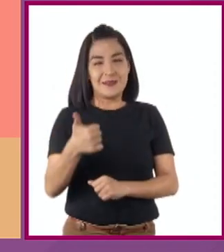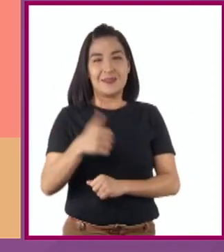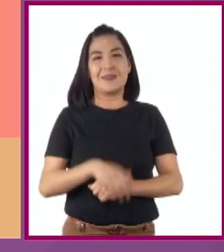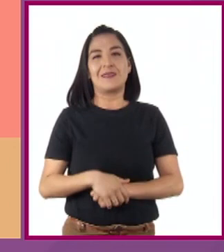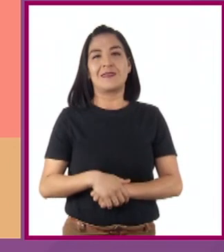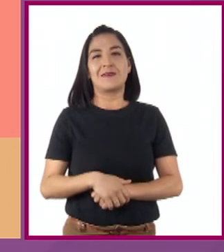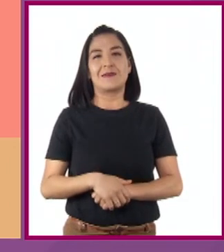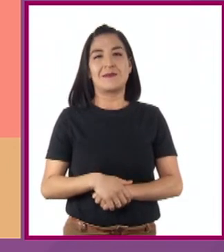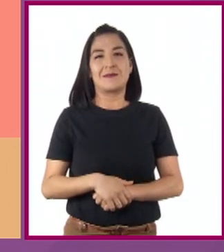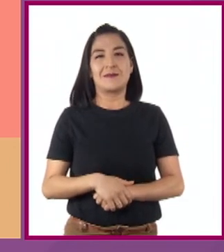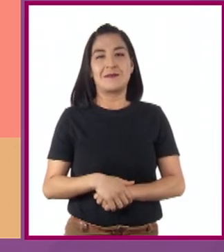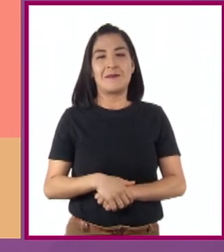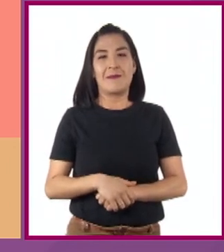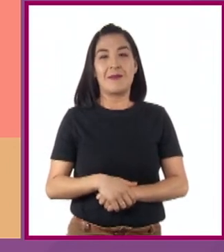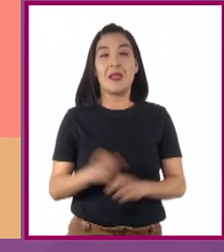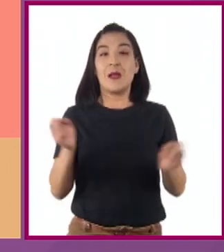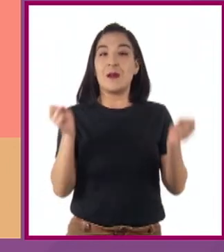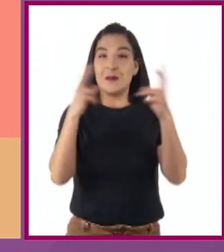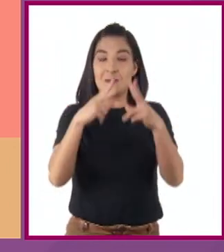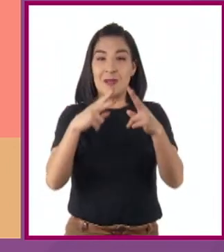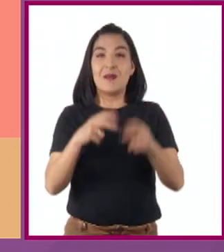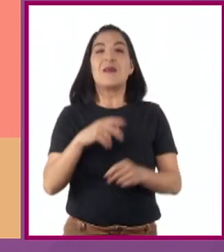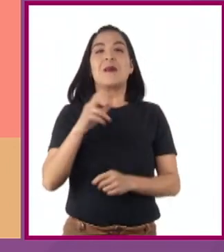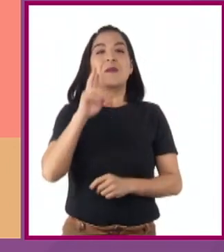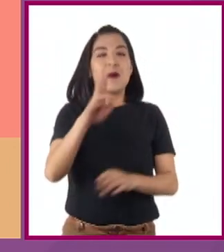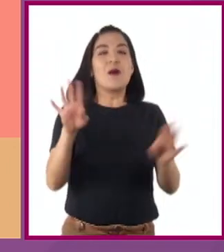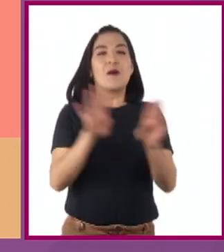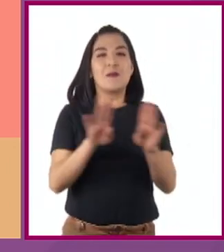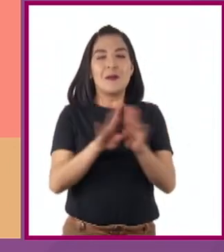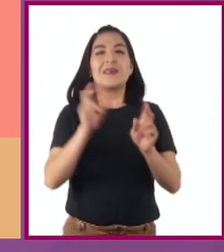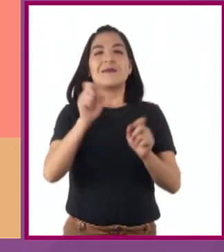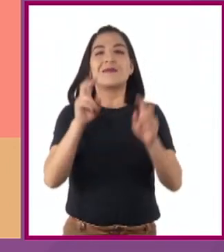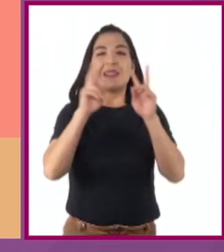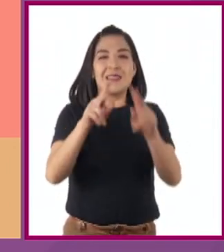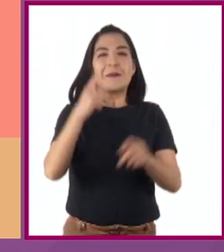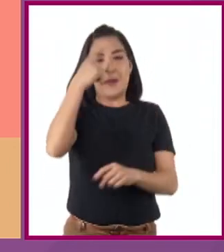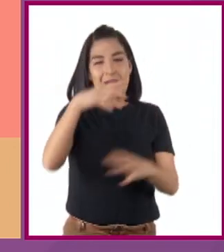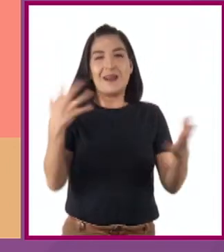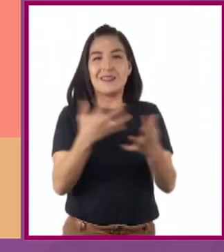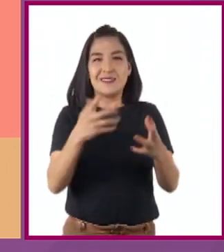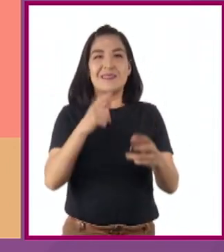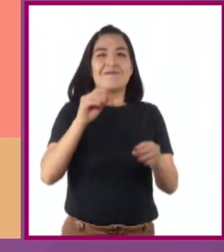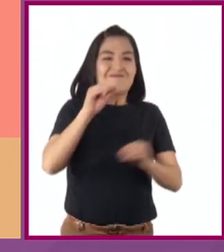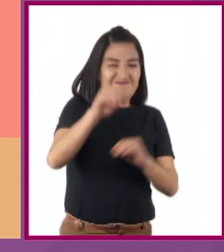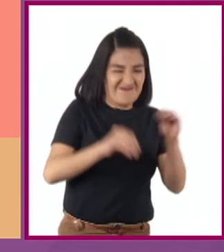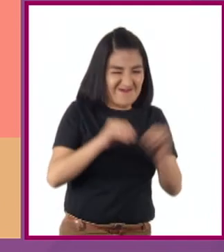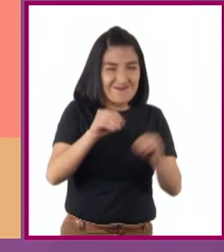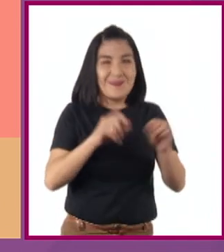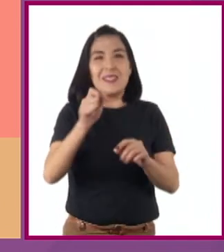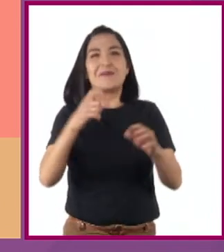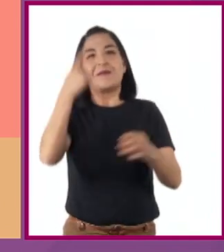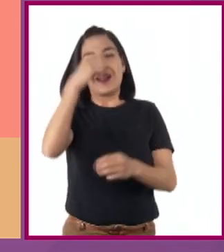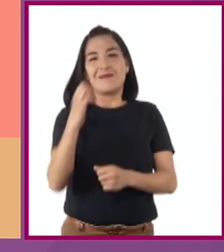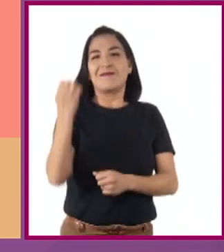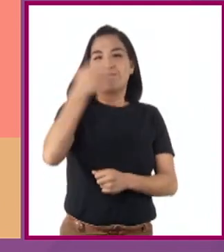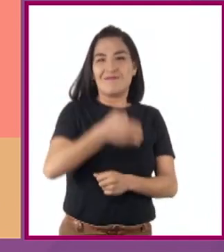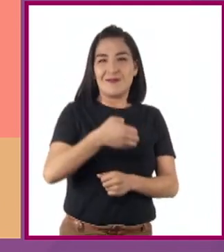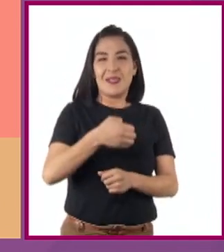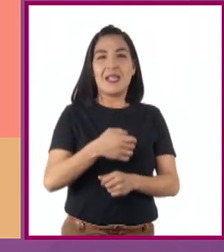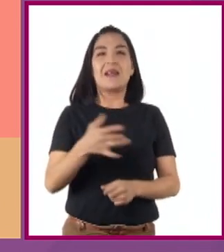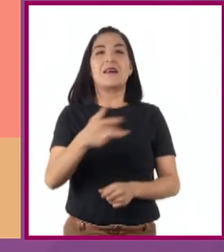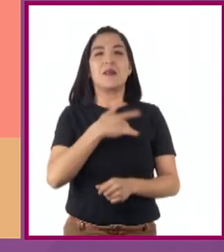29,256. Nos vemos en la necesidad de usar métodos de solución para un sistema de ecuaciones lineales con